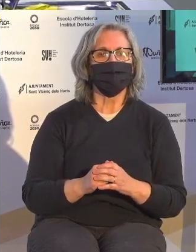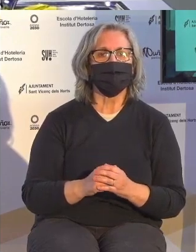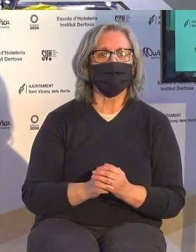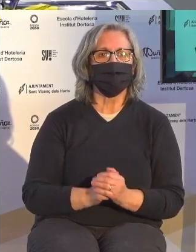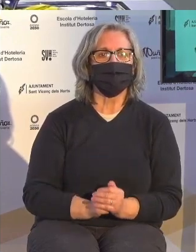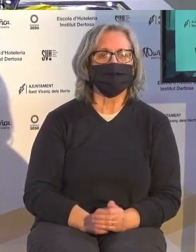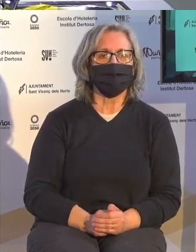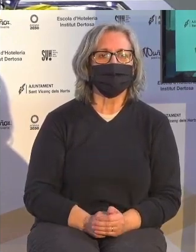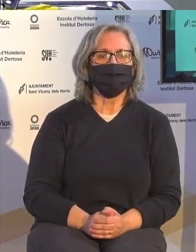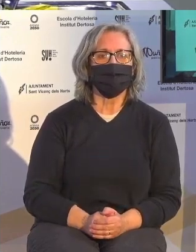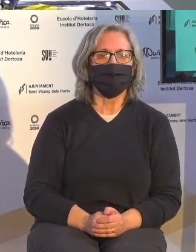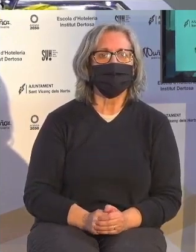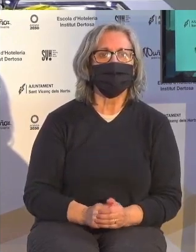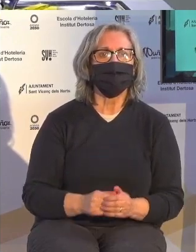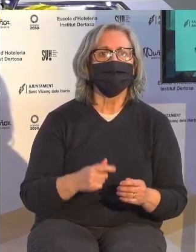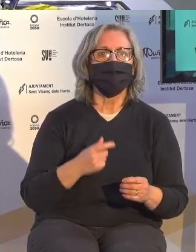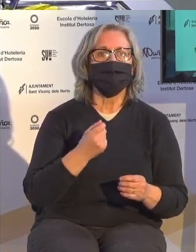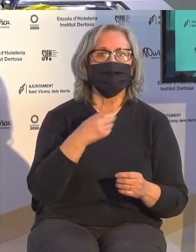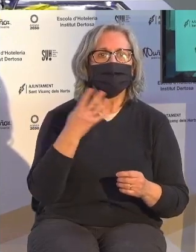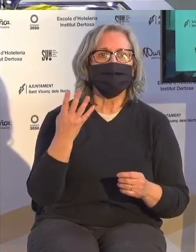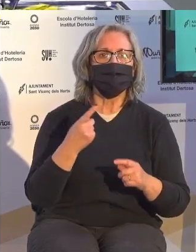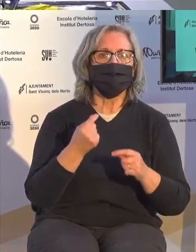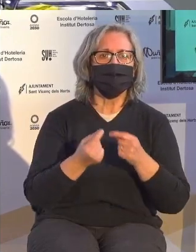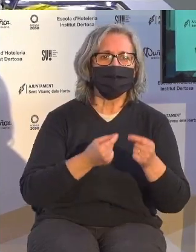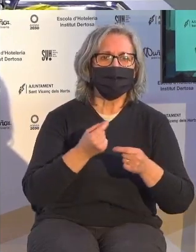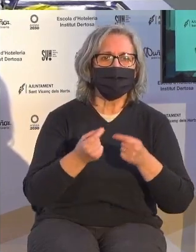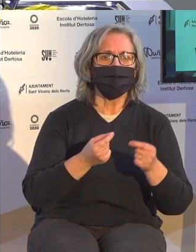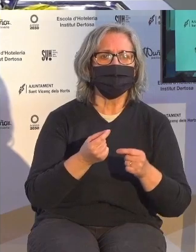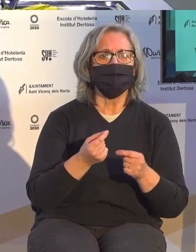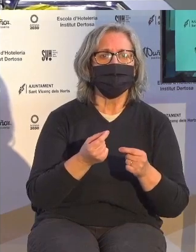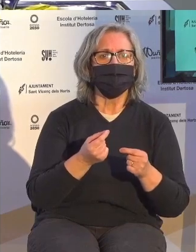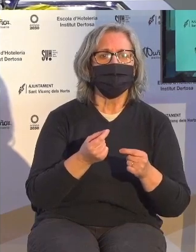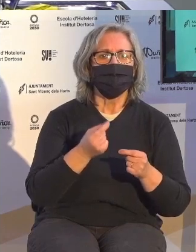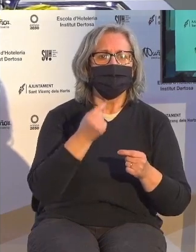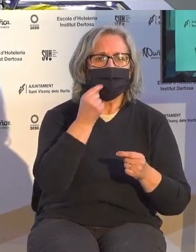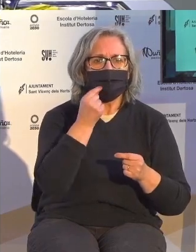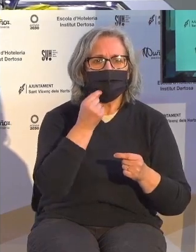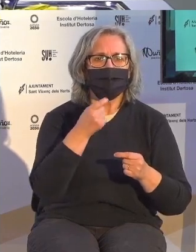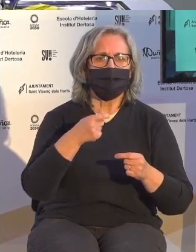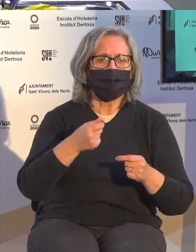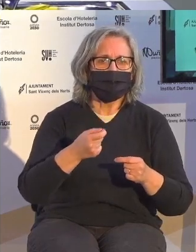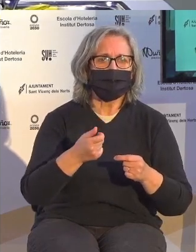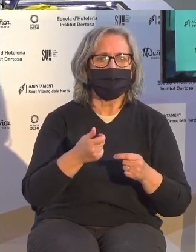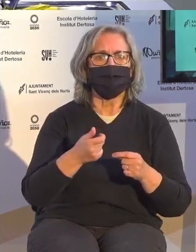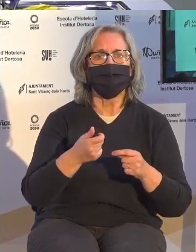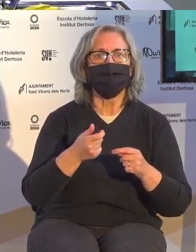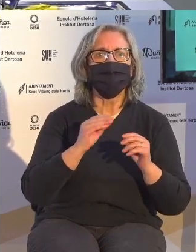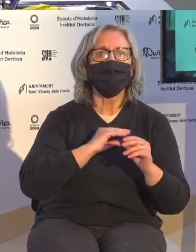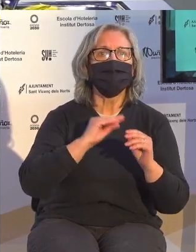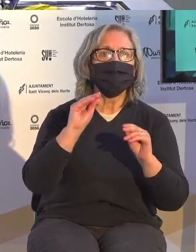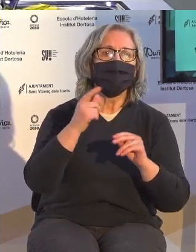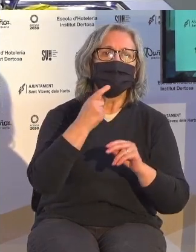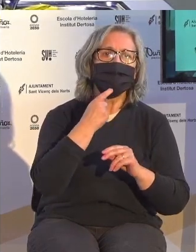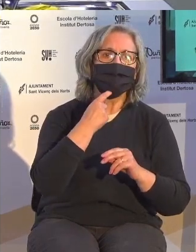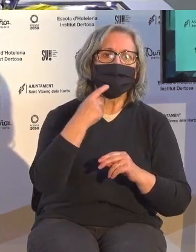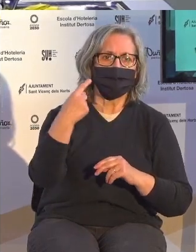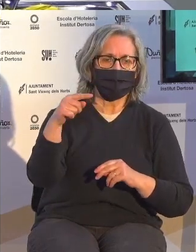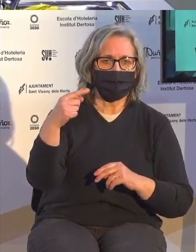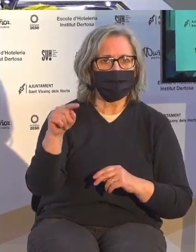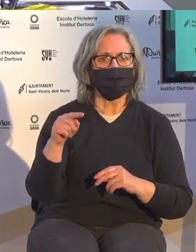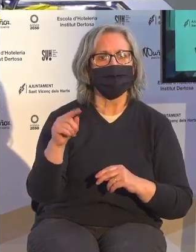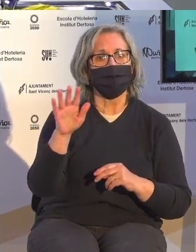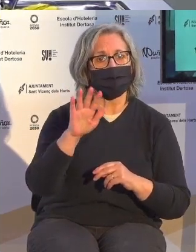que sólo encontramos en finlandia entonces es muy rico poder utilizar una misma receta del hábitat alaska y